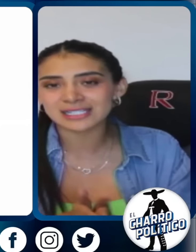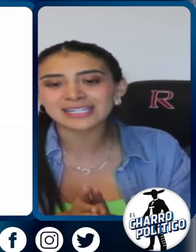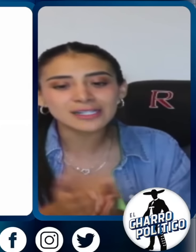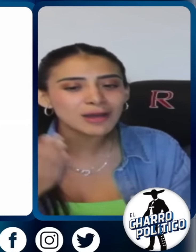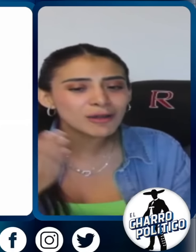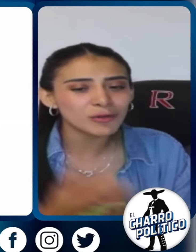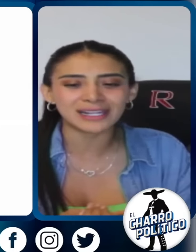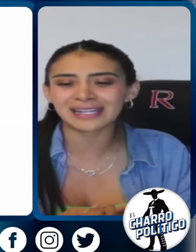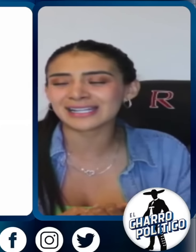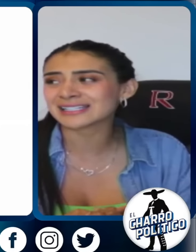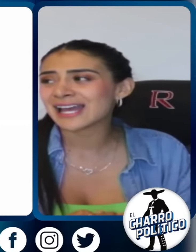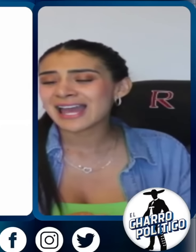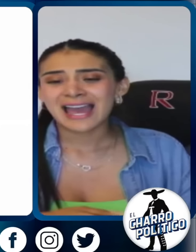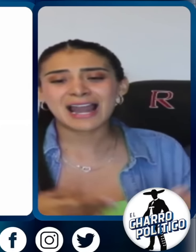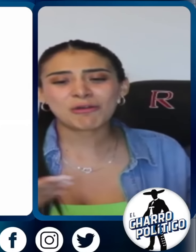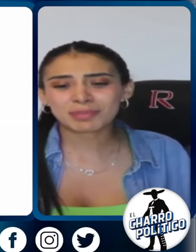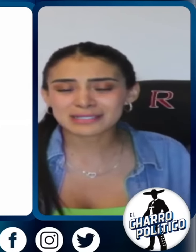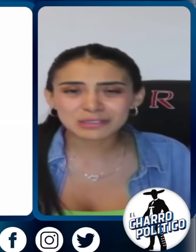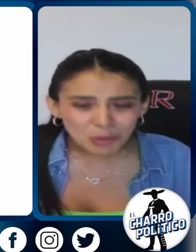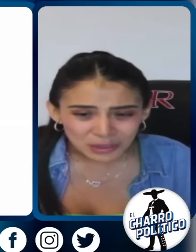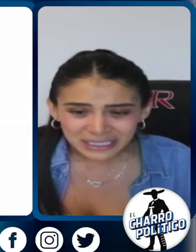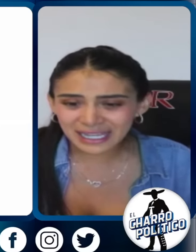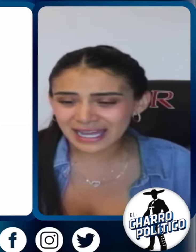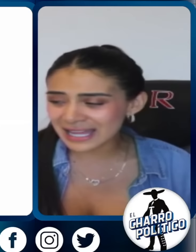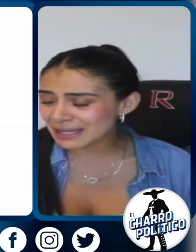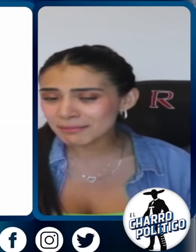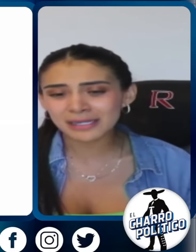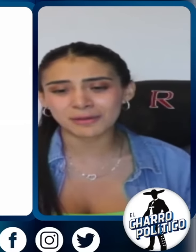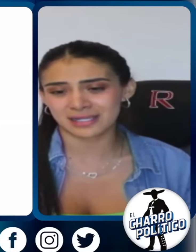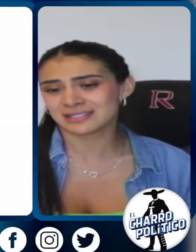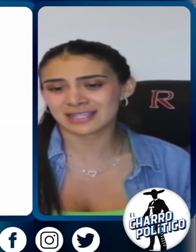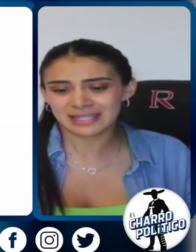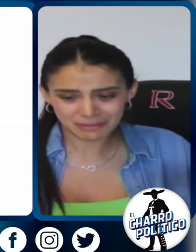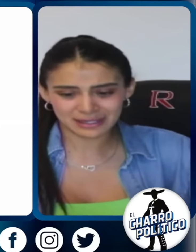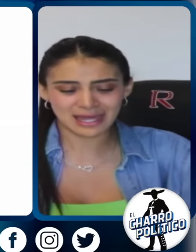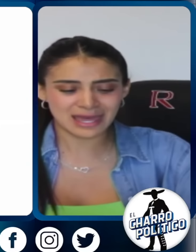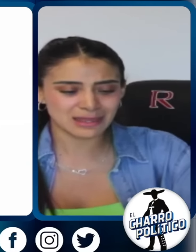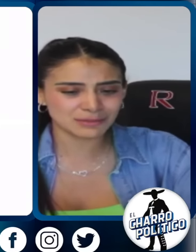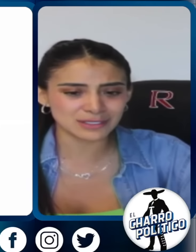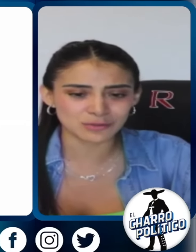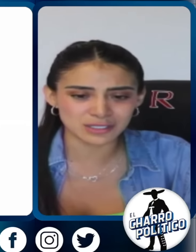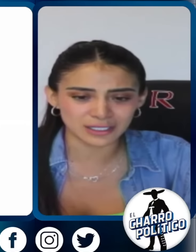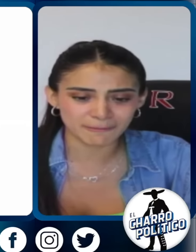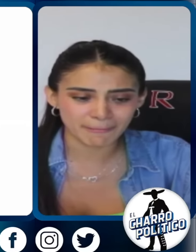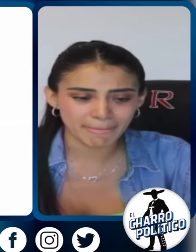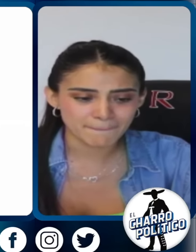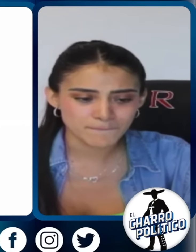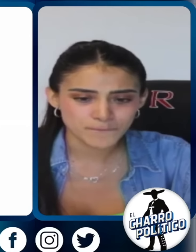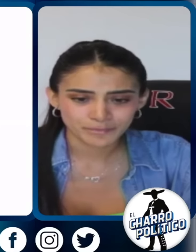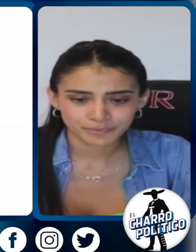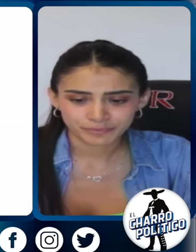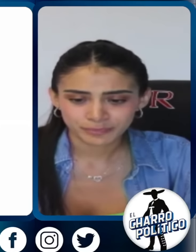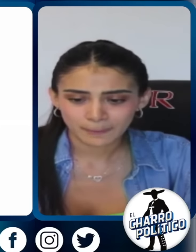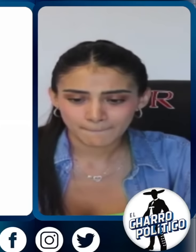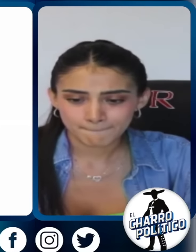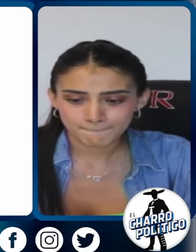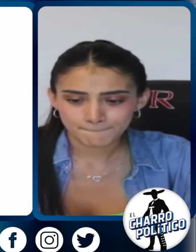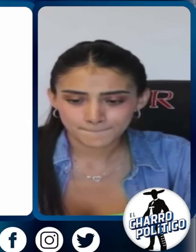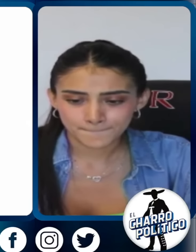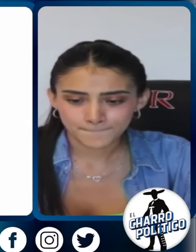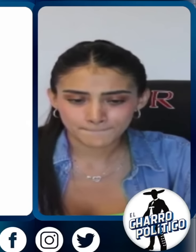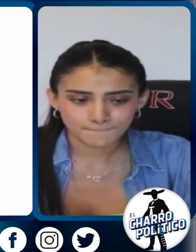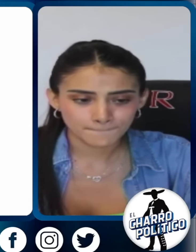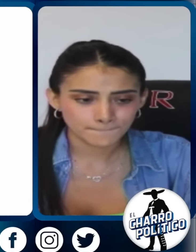menos a Ciro, a Loret, a López Dóriga. Dan vergüenza, de verdad. Vamos a escuchar. Para que el gobierno de Ecuador